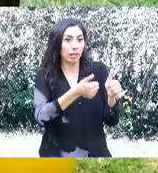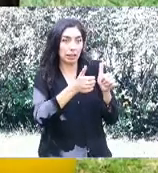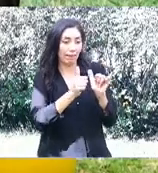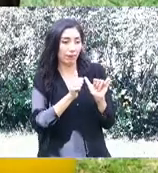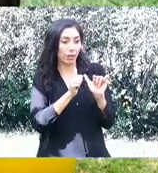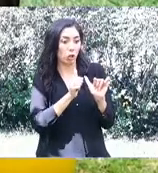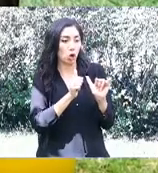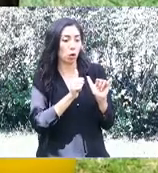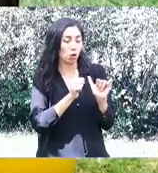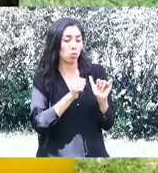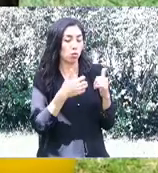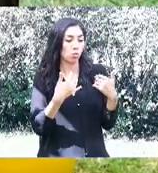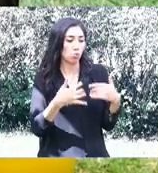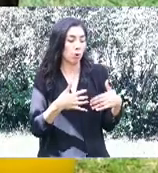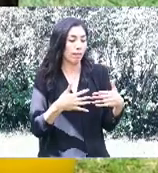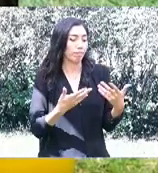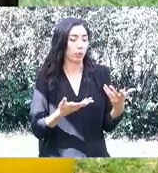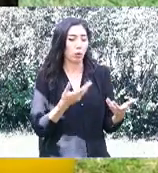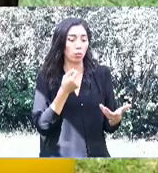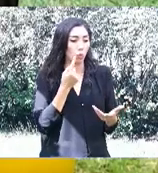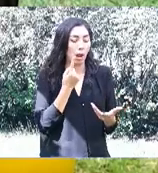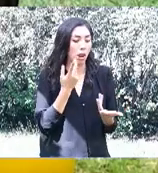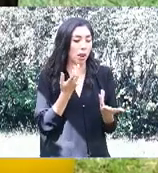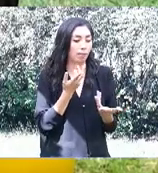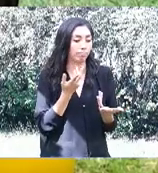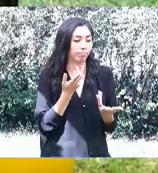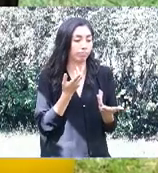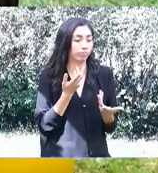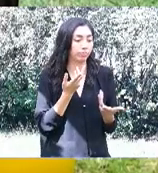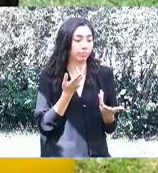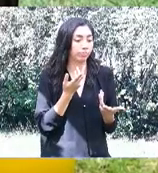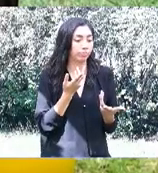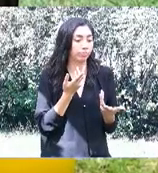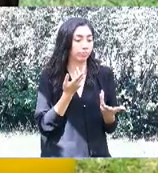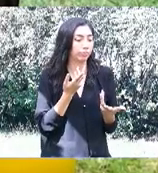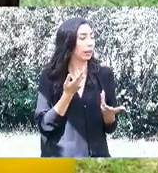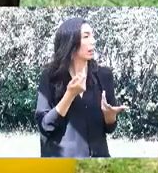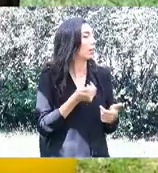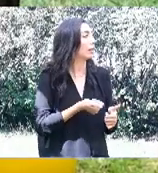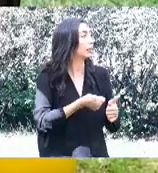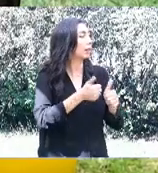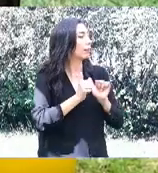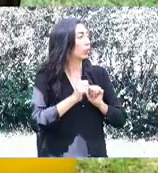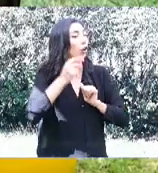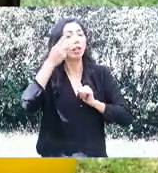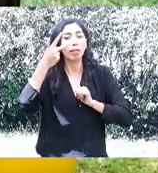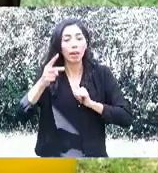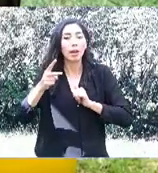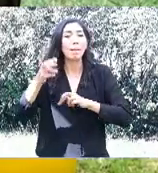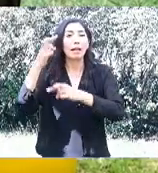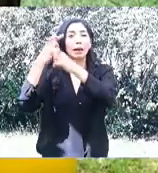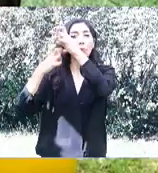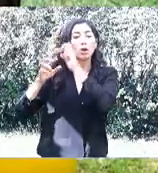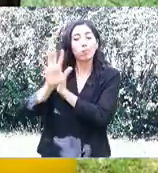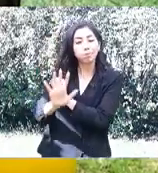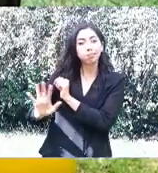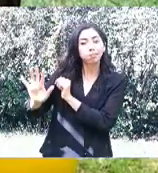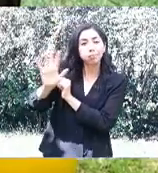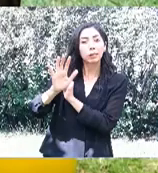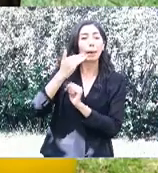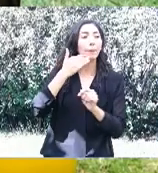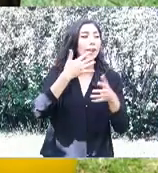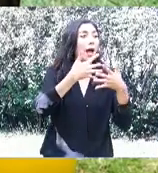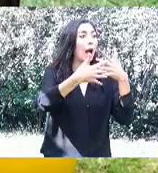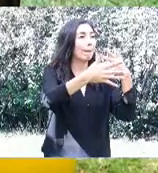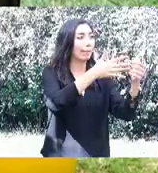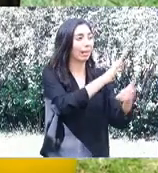poner en valor el patrimonio astronómicos son en general los desafíos que comparte tanto la conservación patrimonial como la la conservación medioambiental